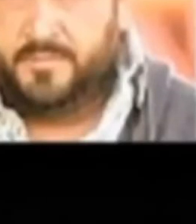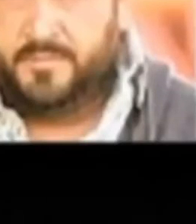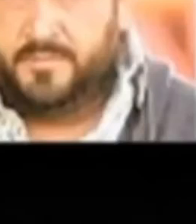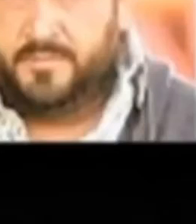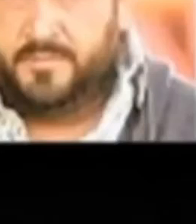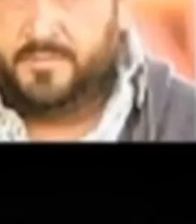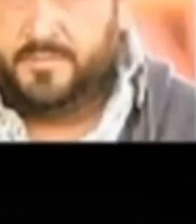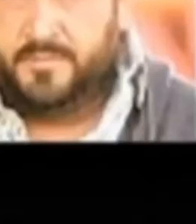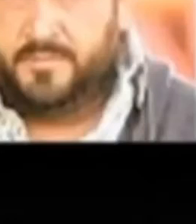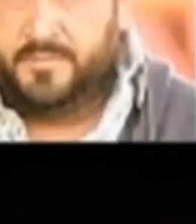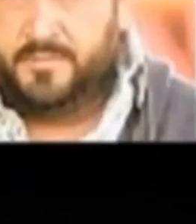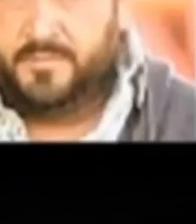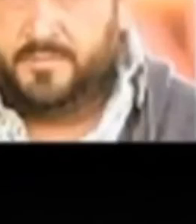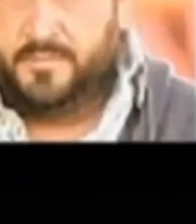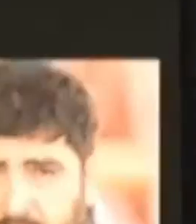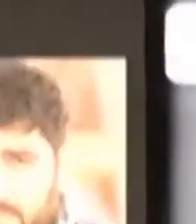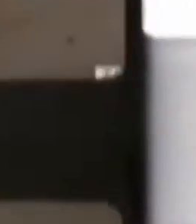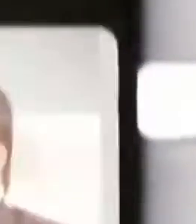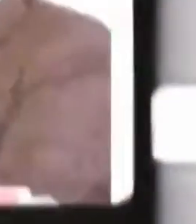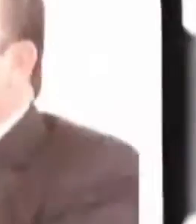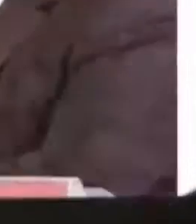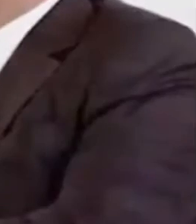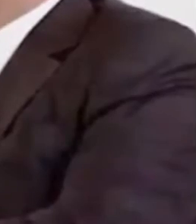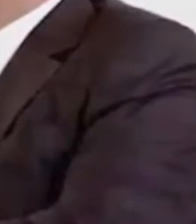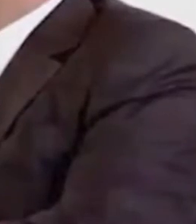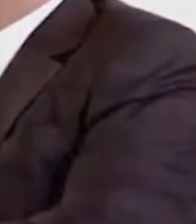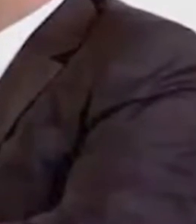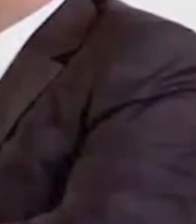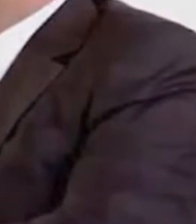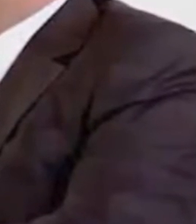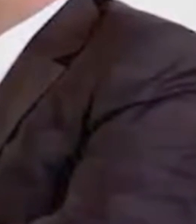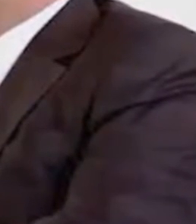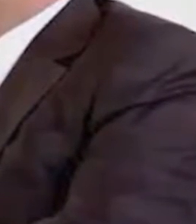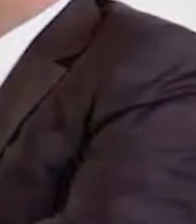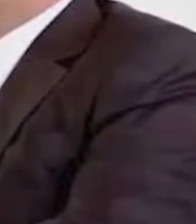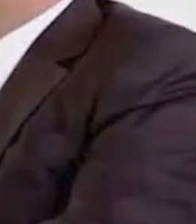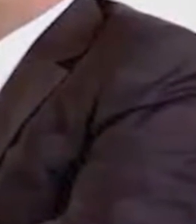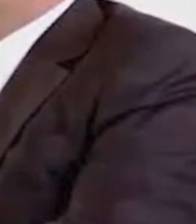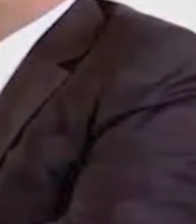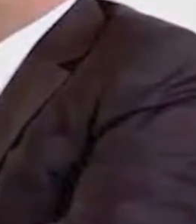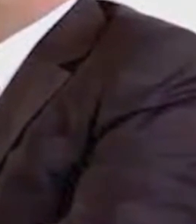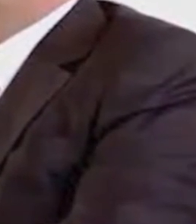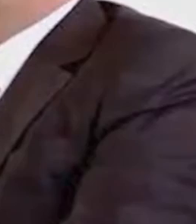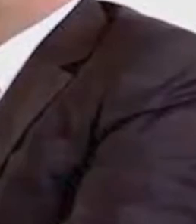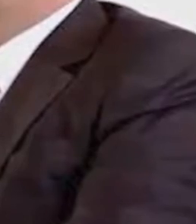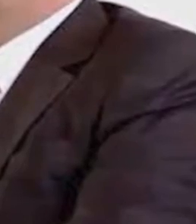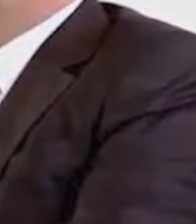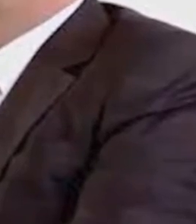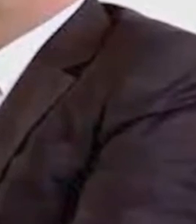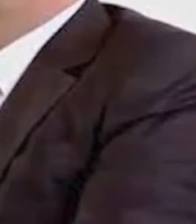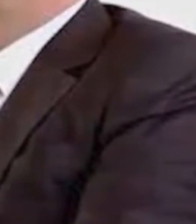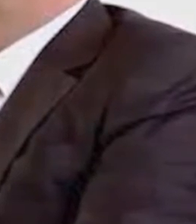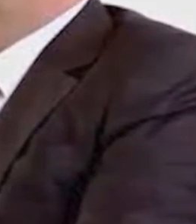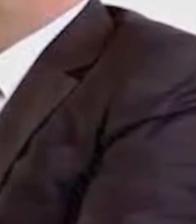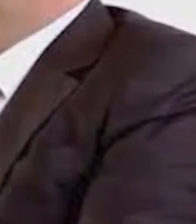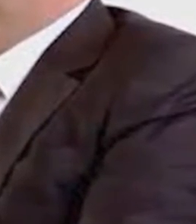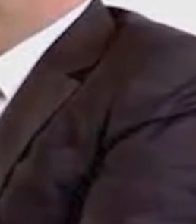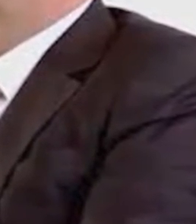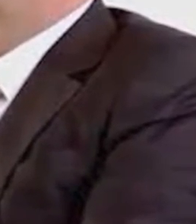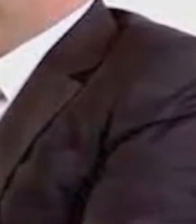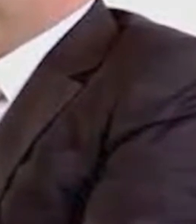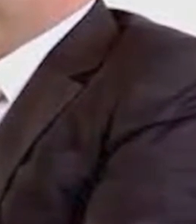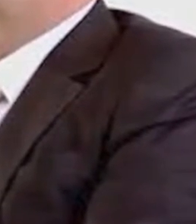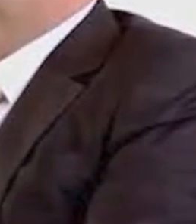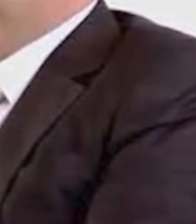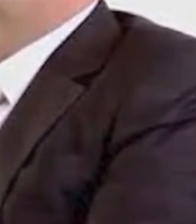con los Beltrán porque Roberto Sandoval, que en ese entonces era el alcalde de Tepic, ya había hecho un acuerdo con los Beltrán Leiva y que ellos le darían dinero para